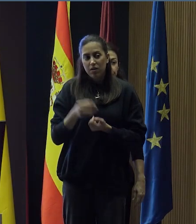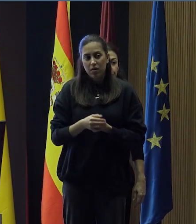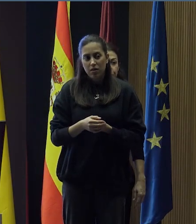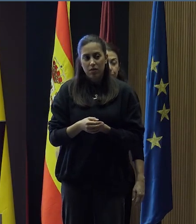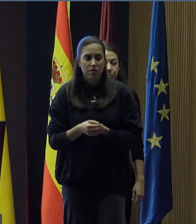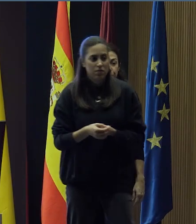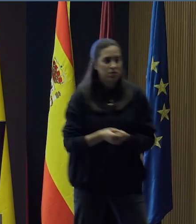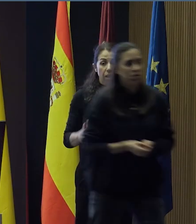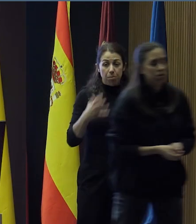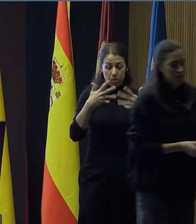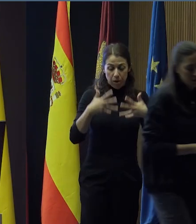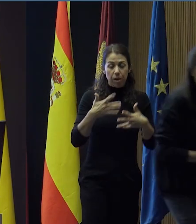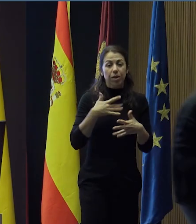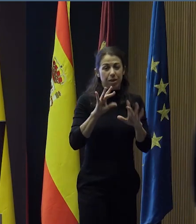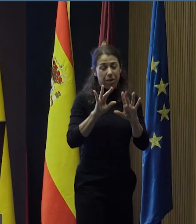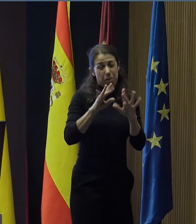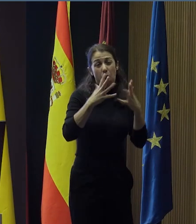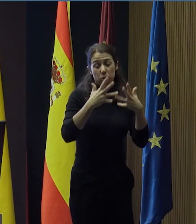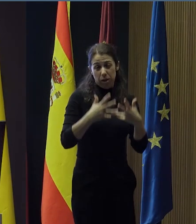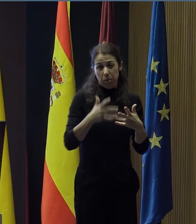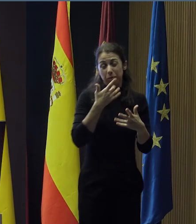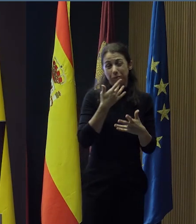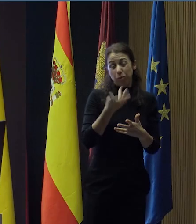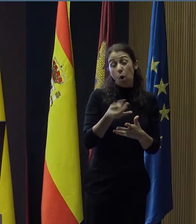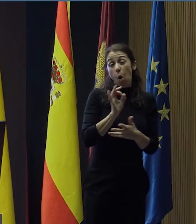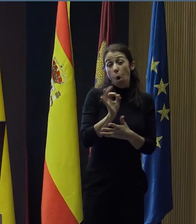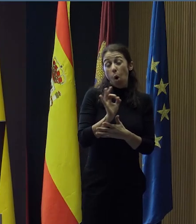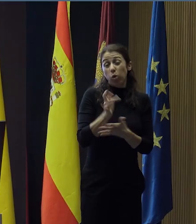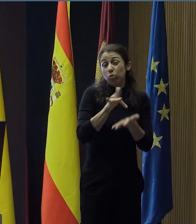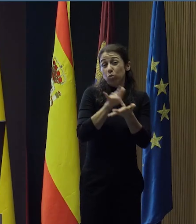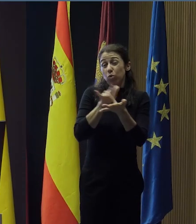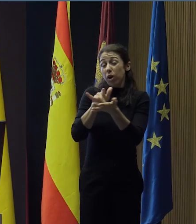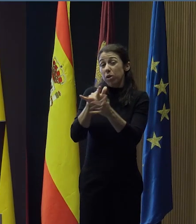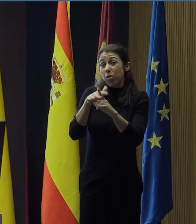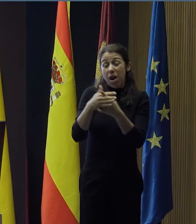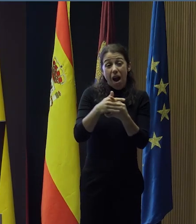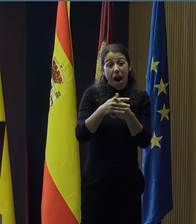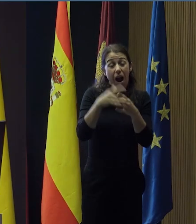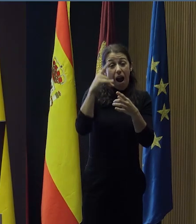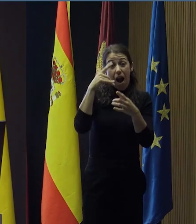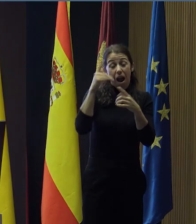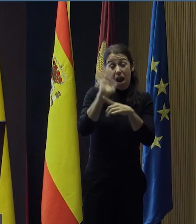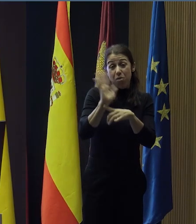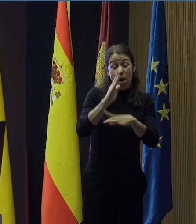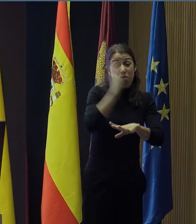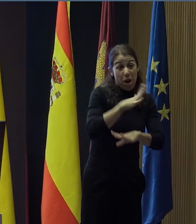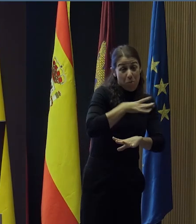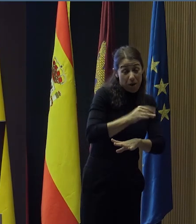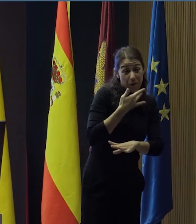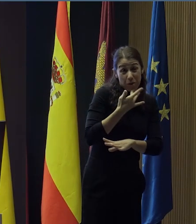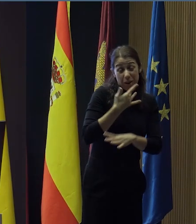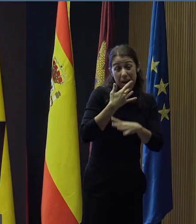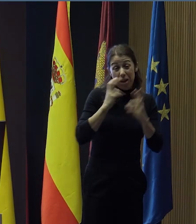de la oxidación, el estrés oxidativo. O cualquier cosa que le pueda hacer daño a la neurona. Entonces, el estrés